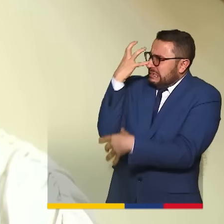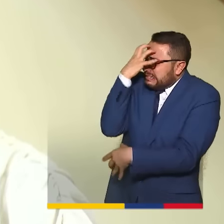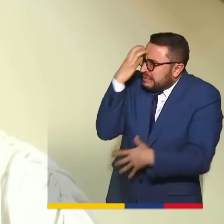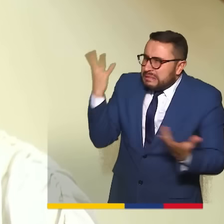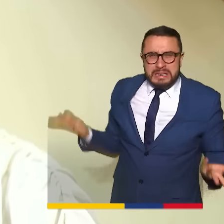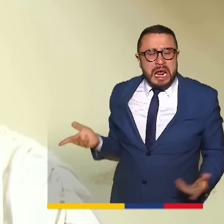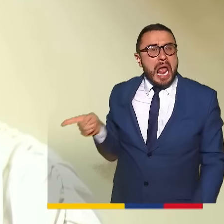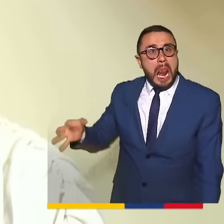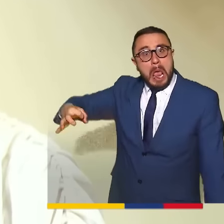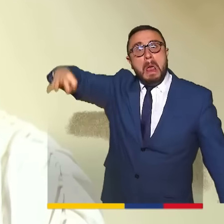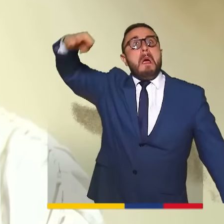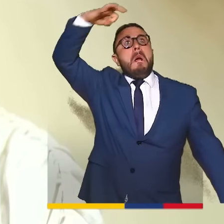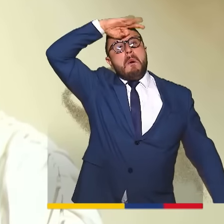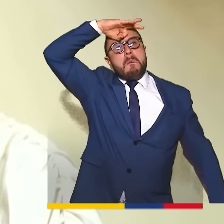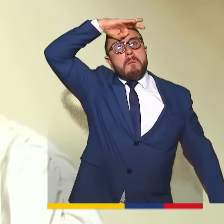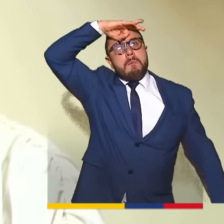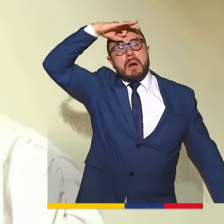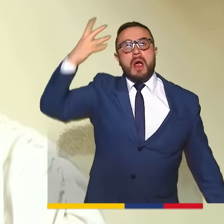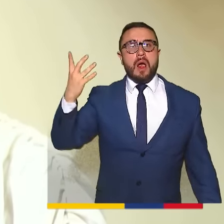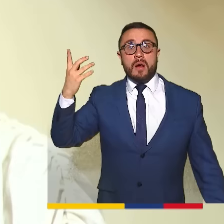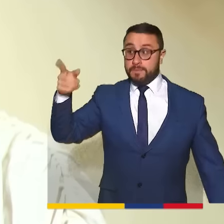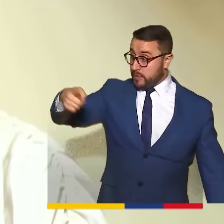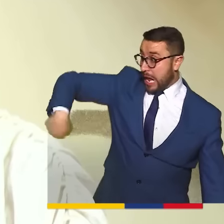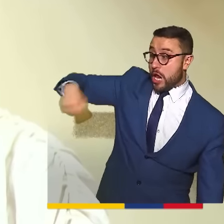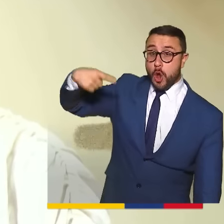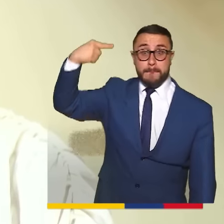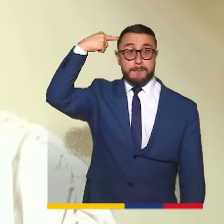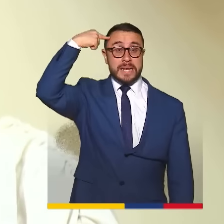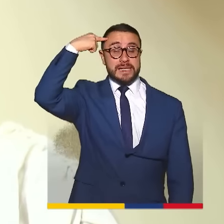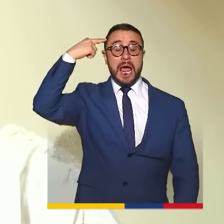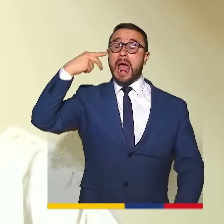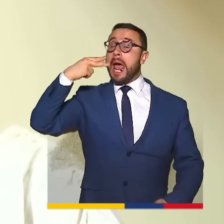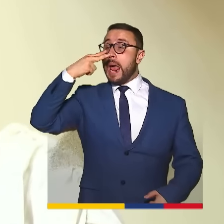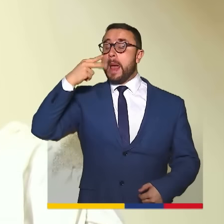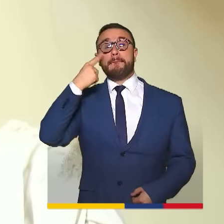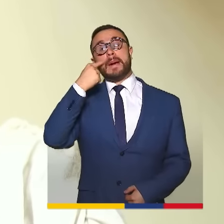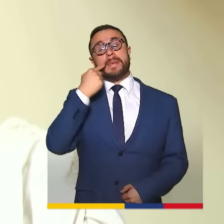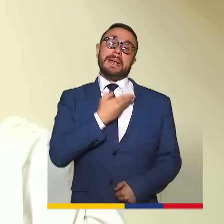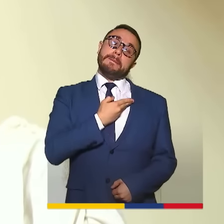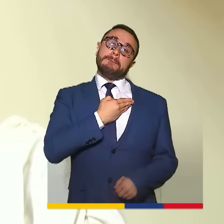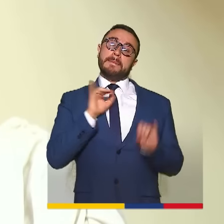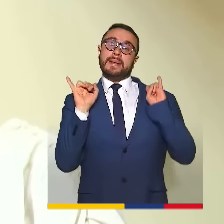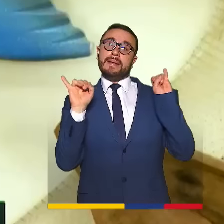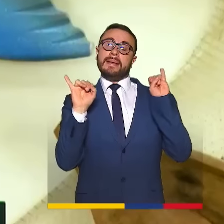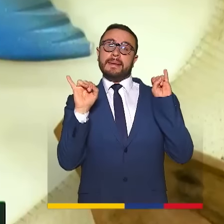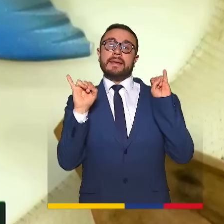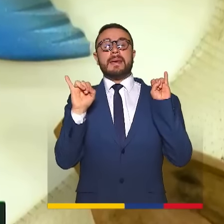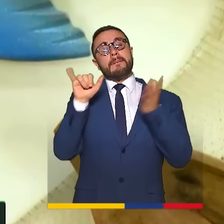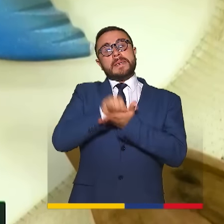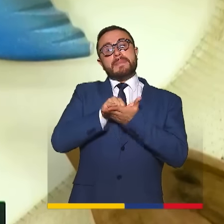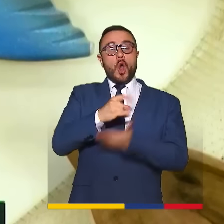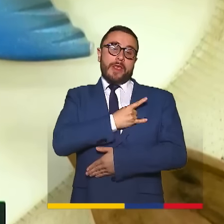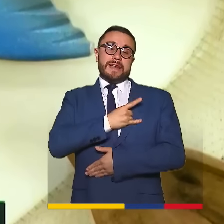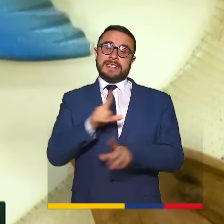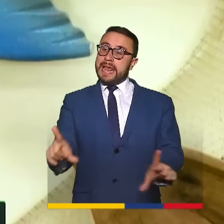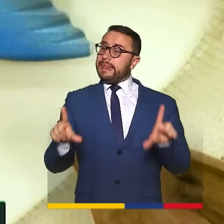ignorancia, de los que creyeron que por ser hijos de papi y mami y estudiar en la misma universidad